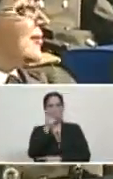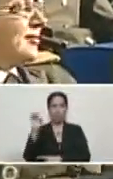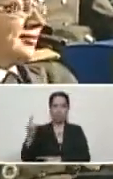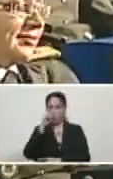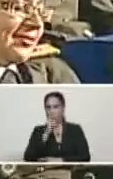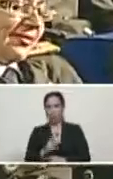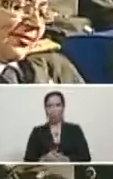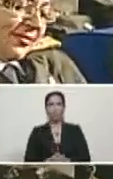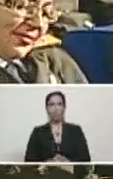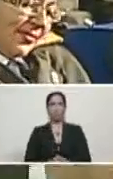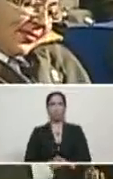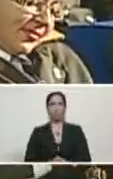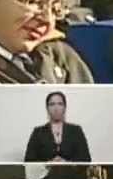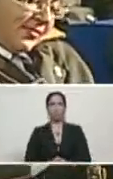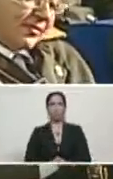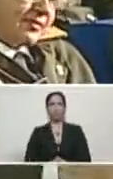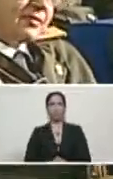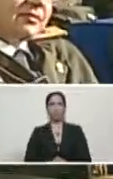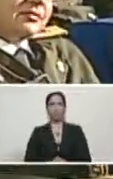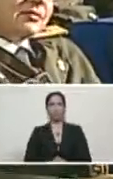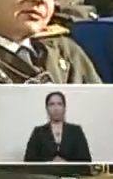años.